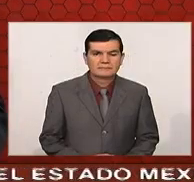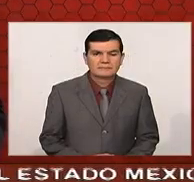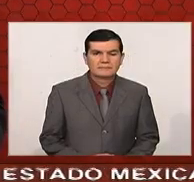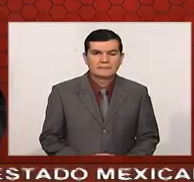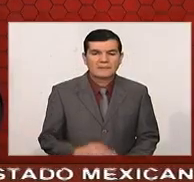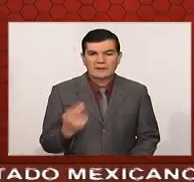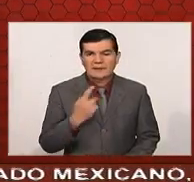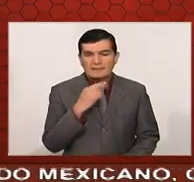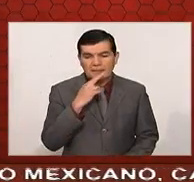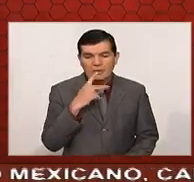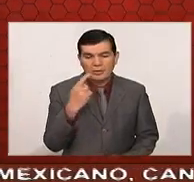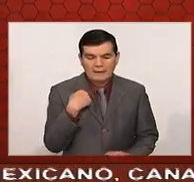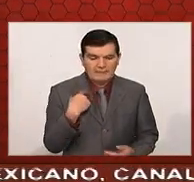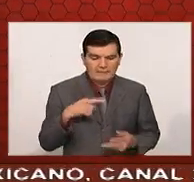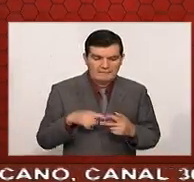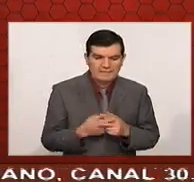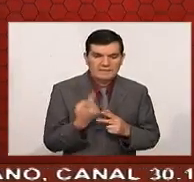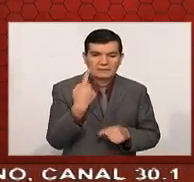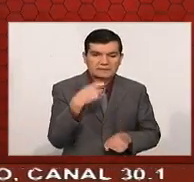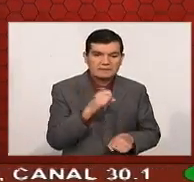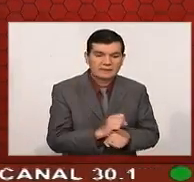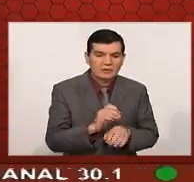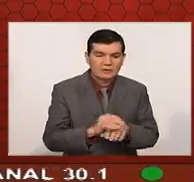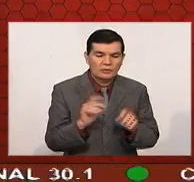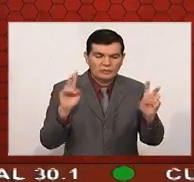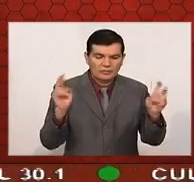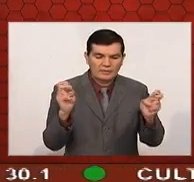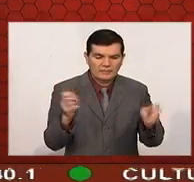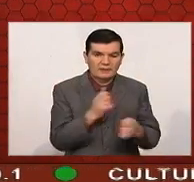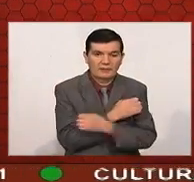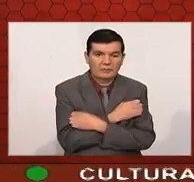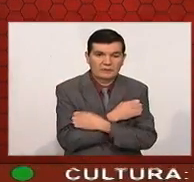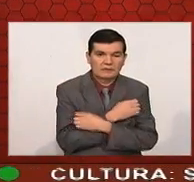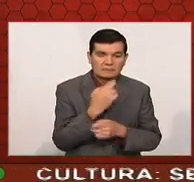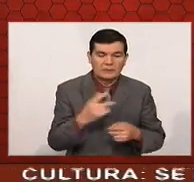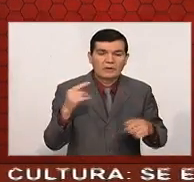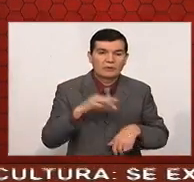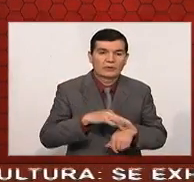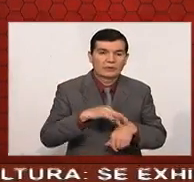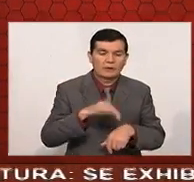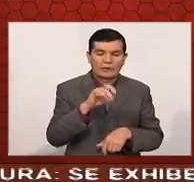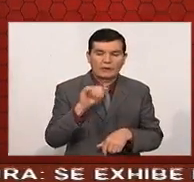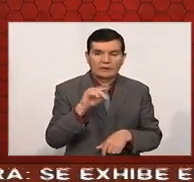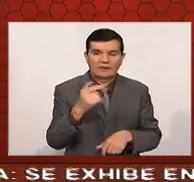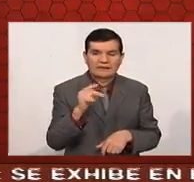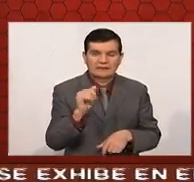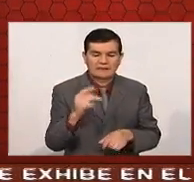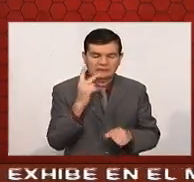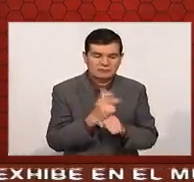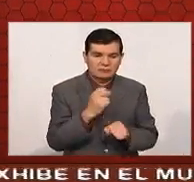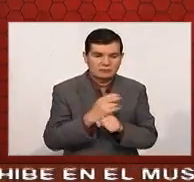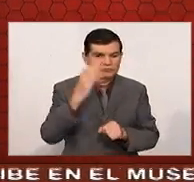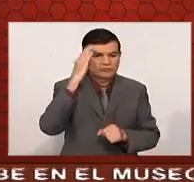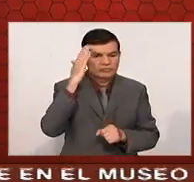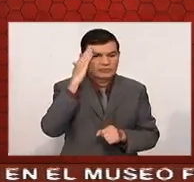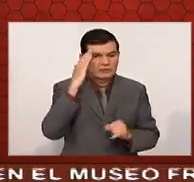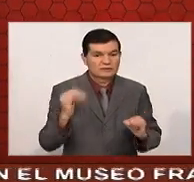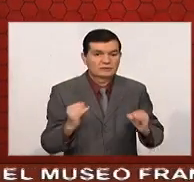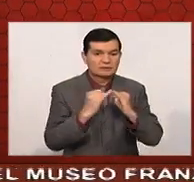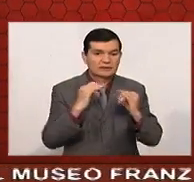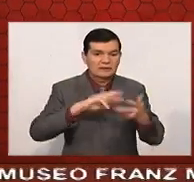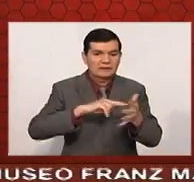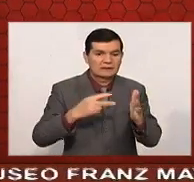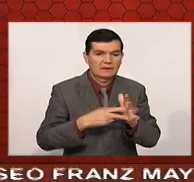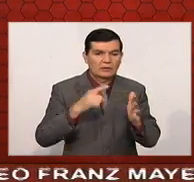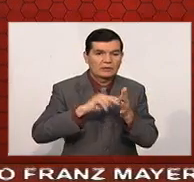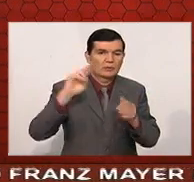Qué mejor que iniciar semana con temas educativos, y es que se encuentra con nosotros el doctor Eduardo García. Él es vicerrector institucional de Ingeniería